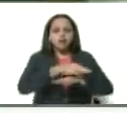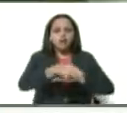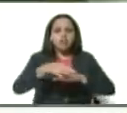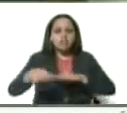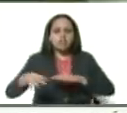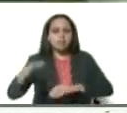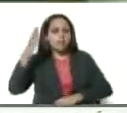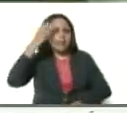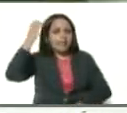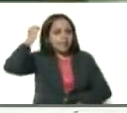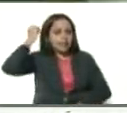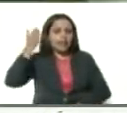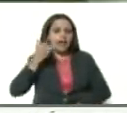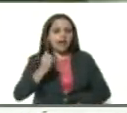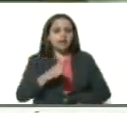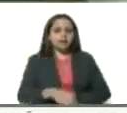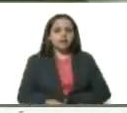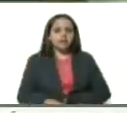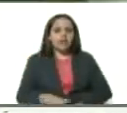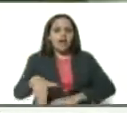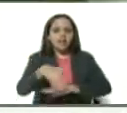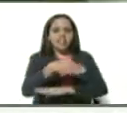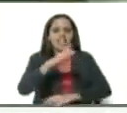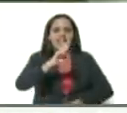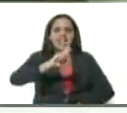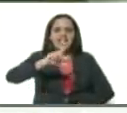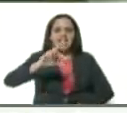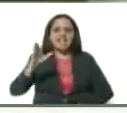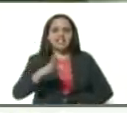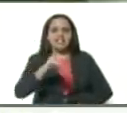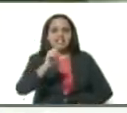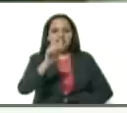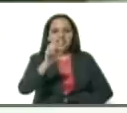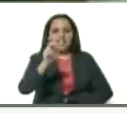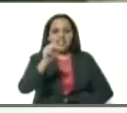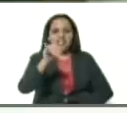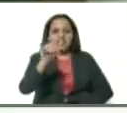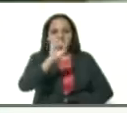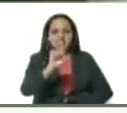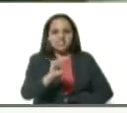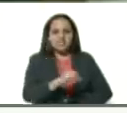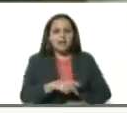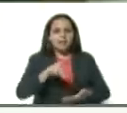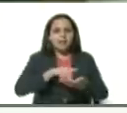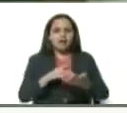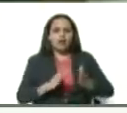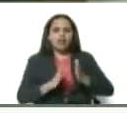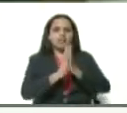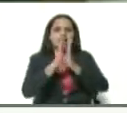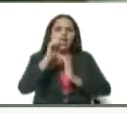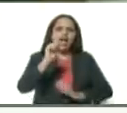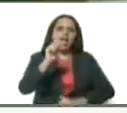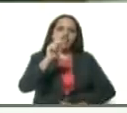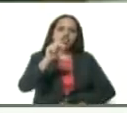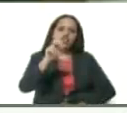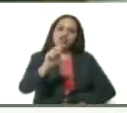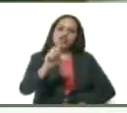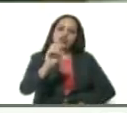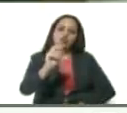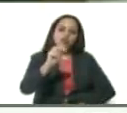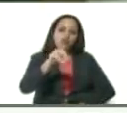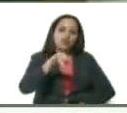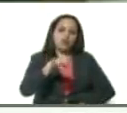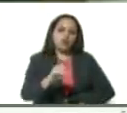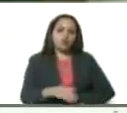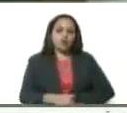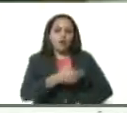en la avenida El Tenis, con avenida Santa Rosa, en la parroquia San Antonio, el hospital